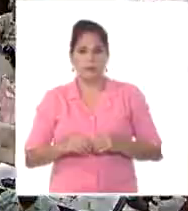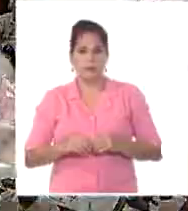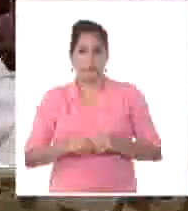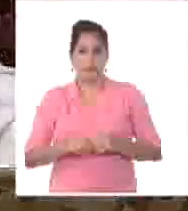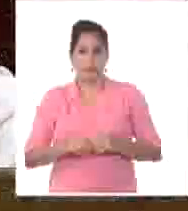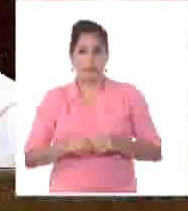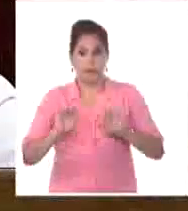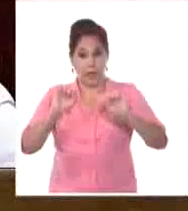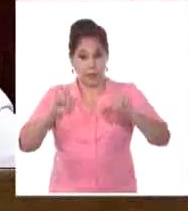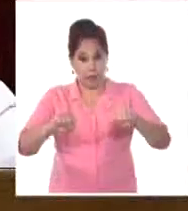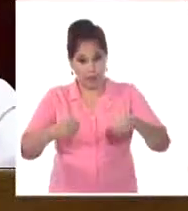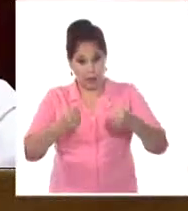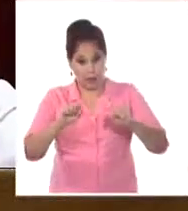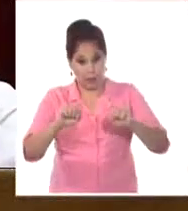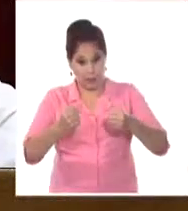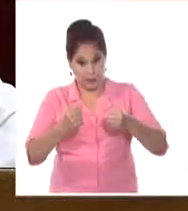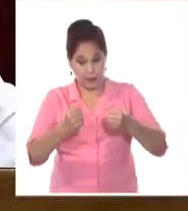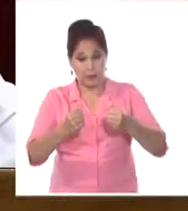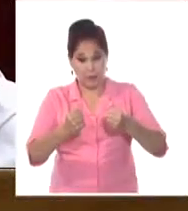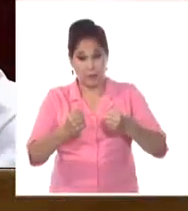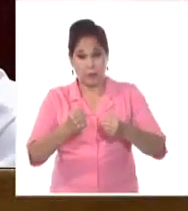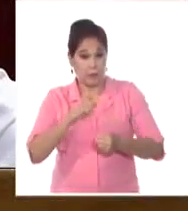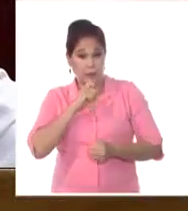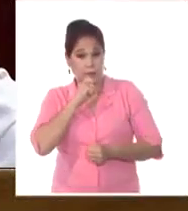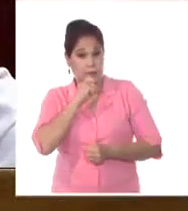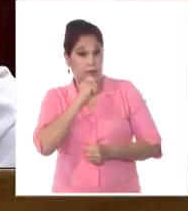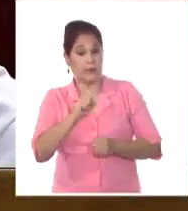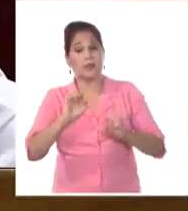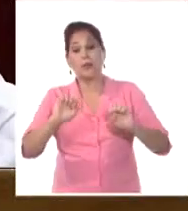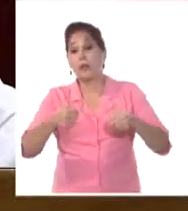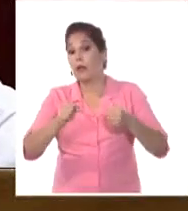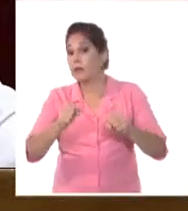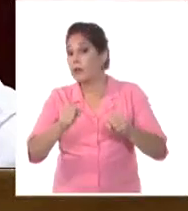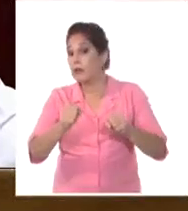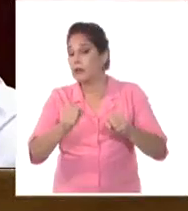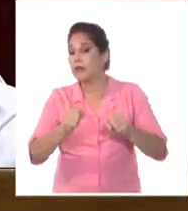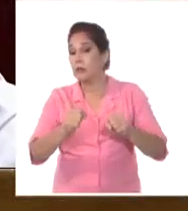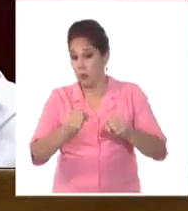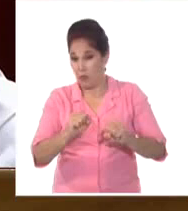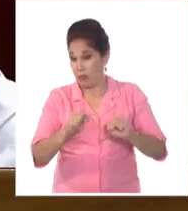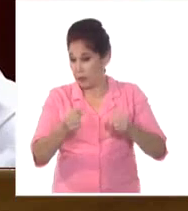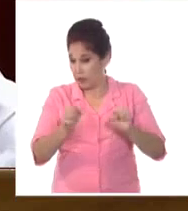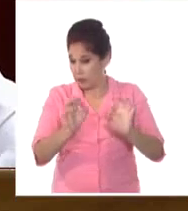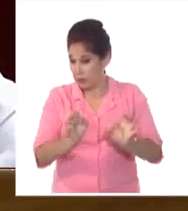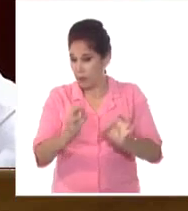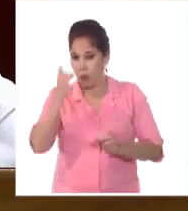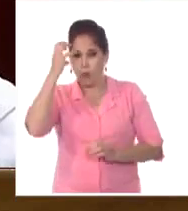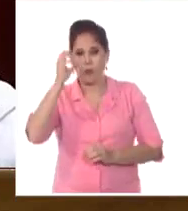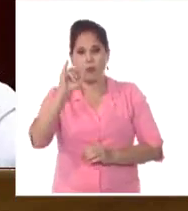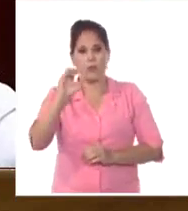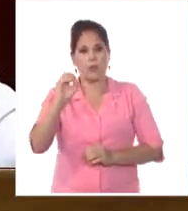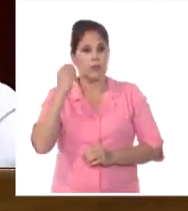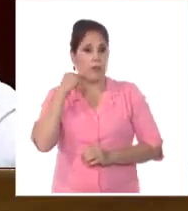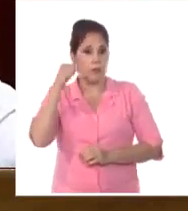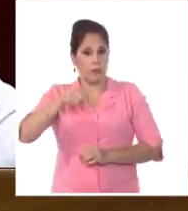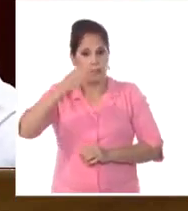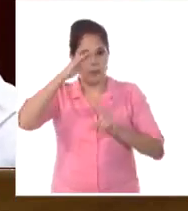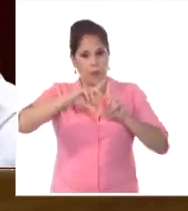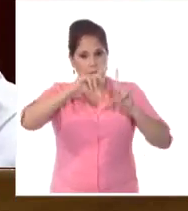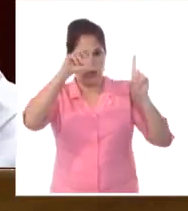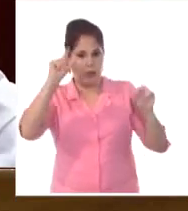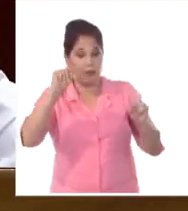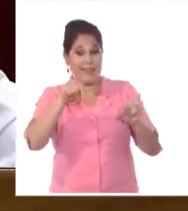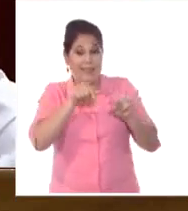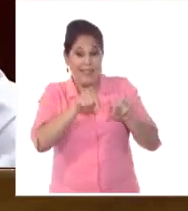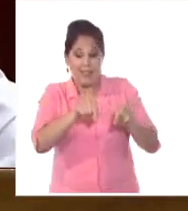El capitalismo, más aún, el capitalismo dependiente, gobernó por 60 años en Cuba y nos